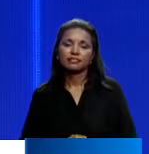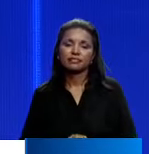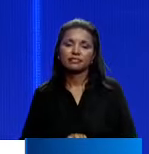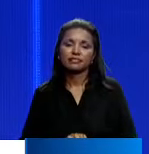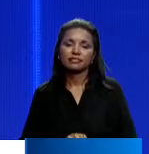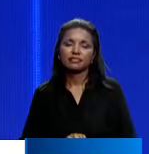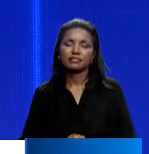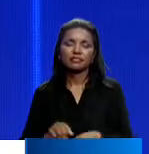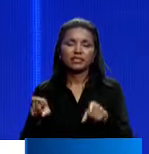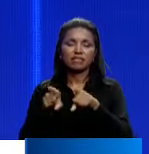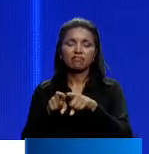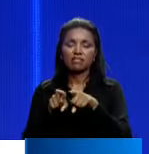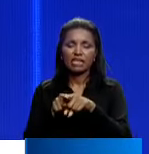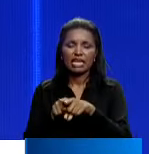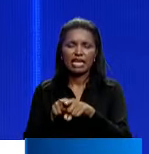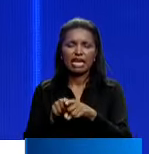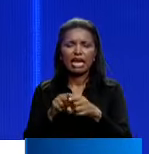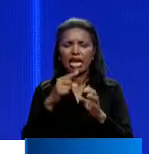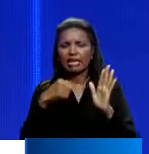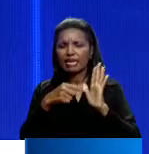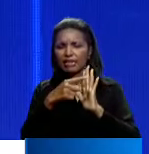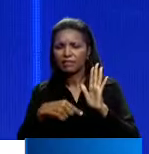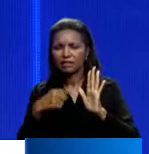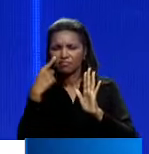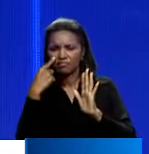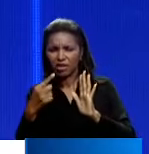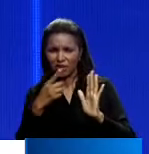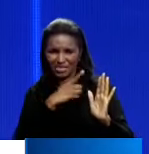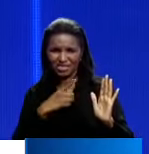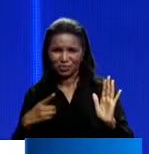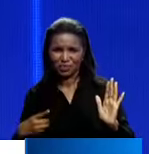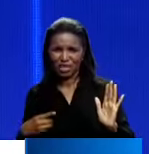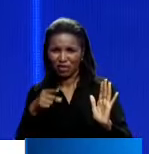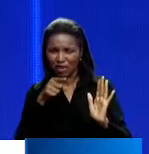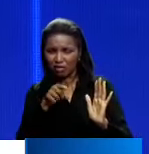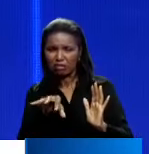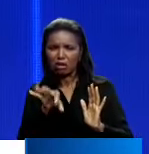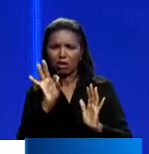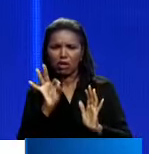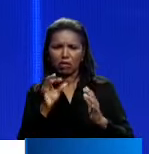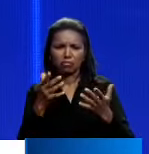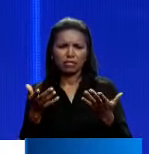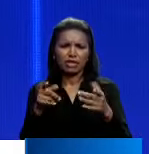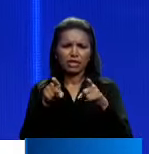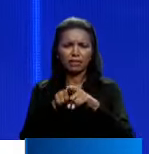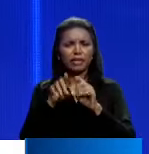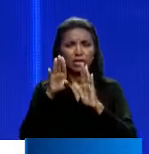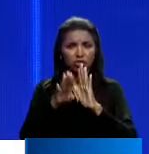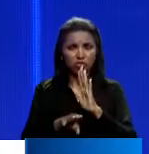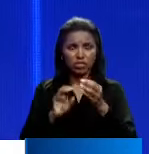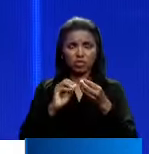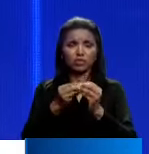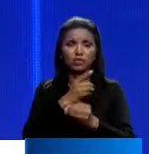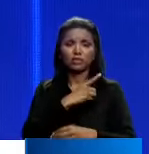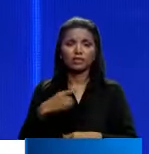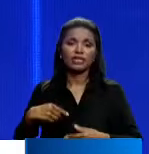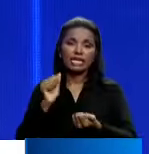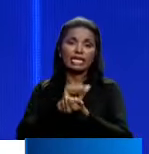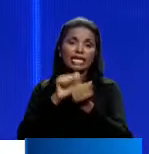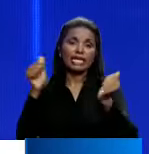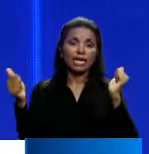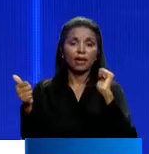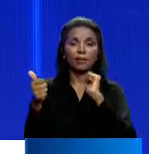de legislativo hay que eliminar ese nefasto residuo, reducir el número de los diputados y cambiar el sistema